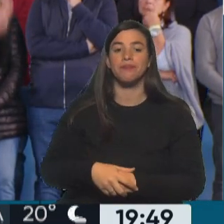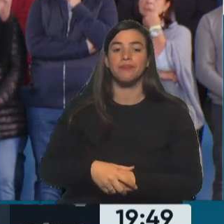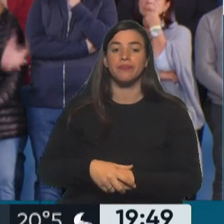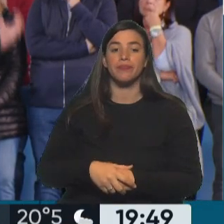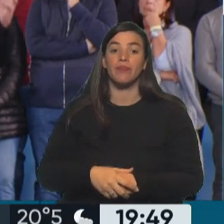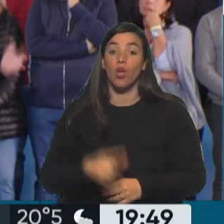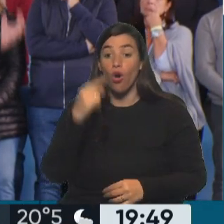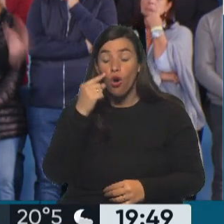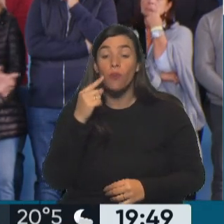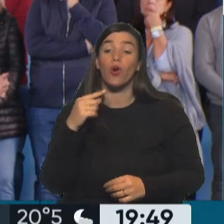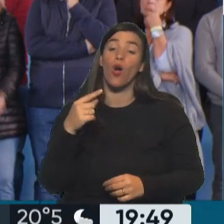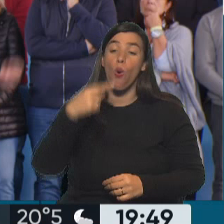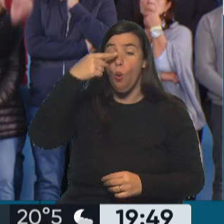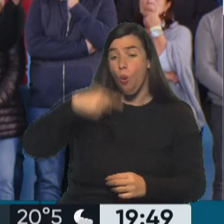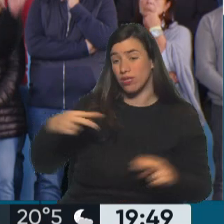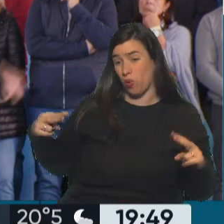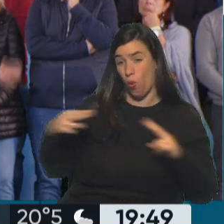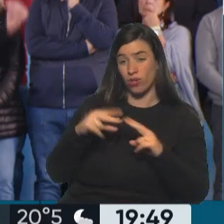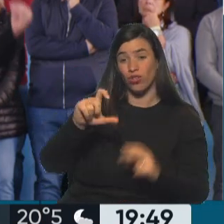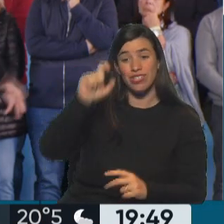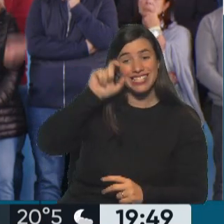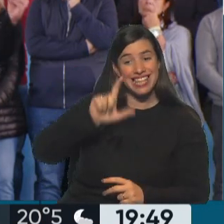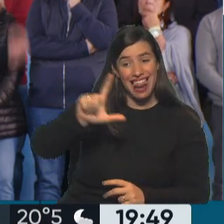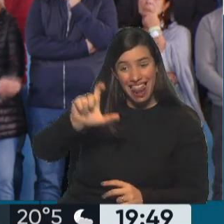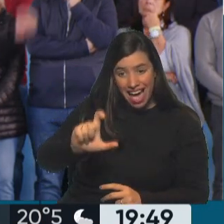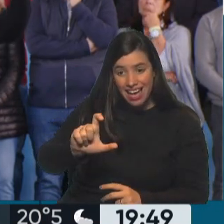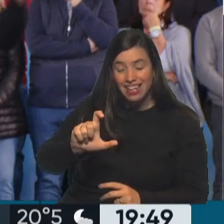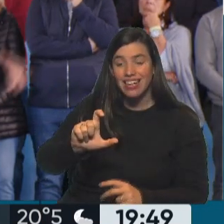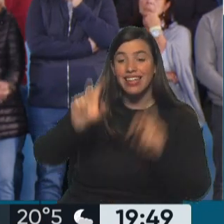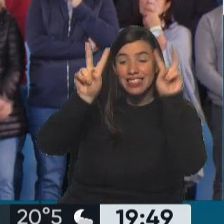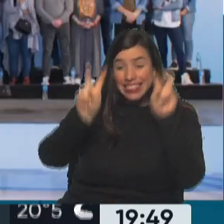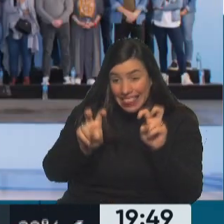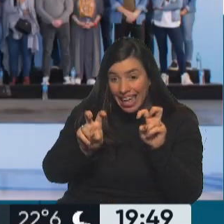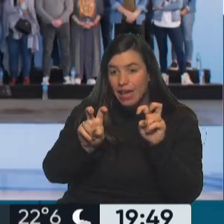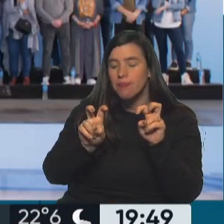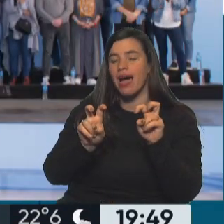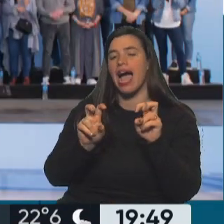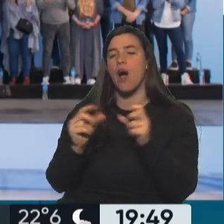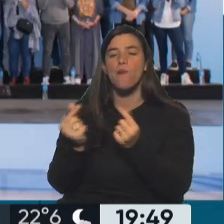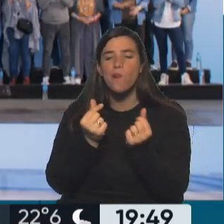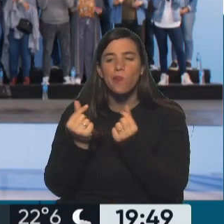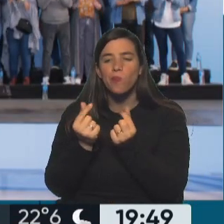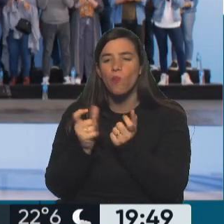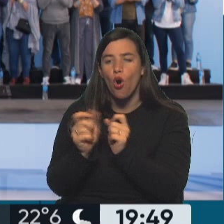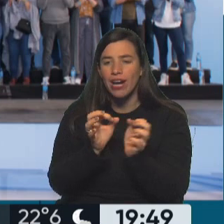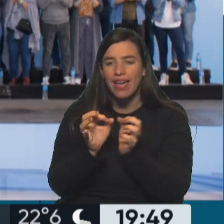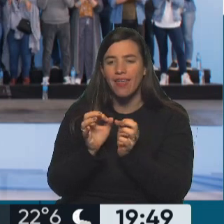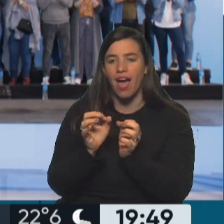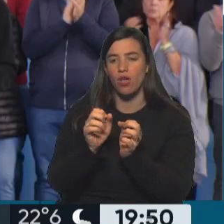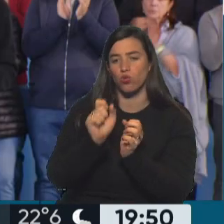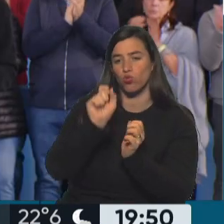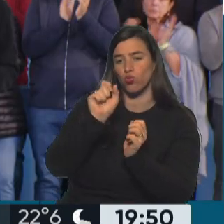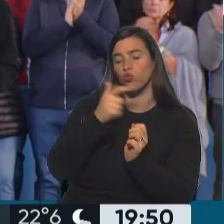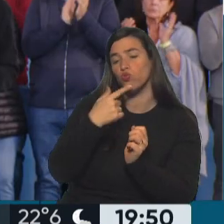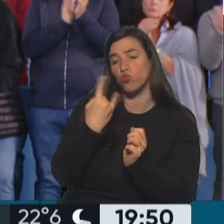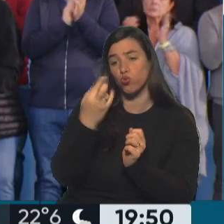de la CELAC apareció, por lo menos como tema, la posibilidad de recuperar una moneda del sur, ¿sí? Claro. De Sucre,